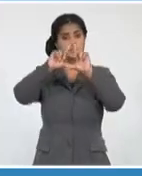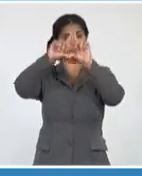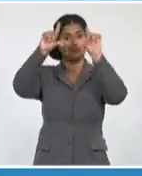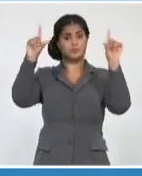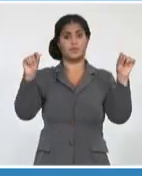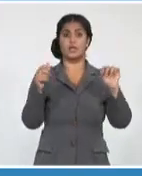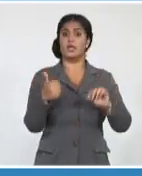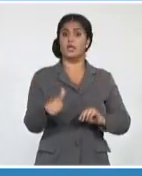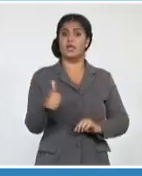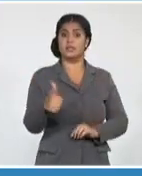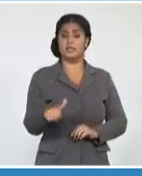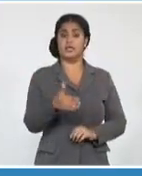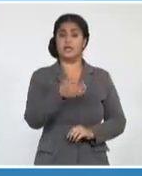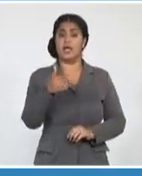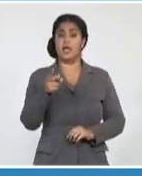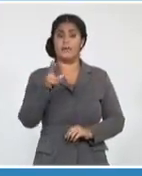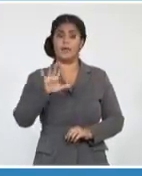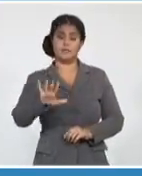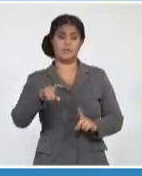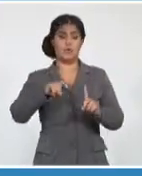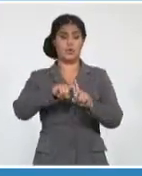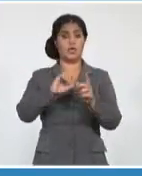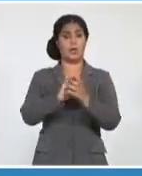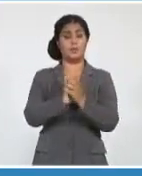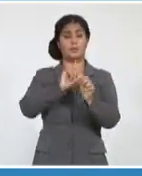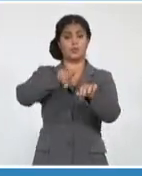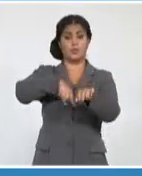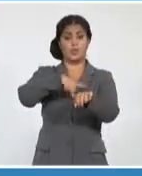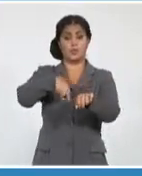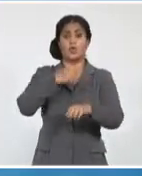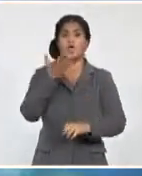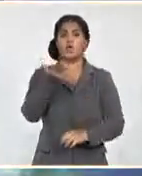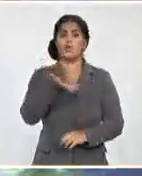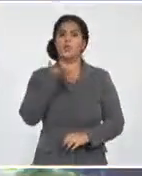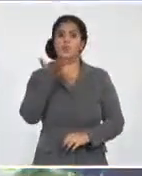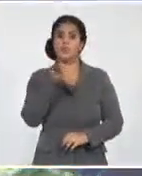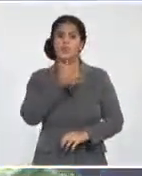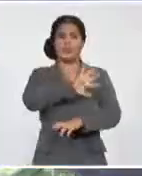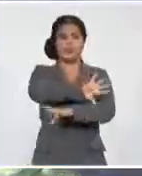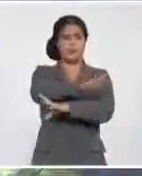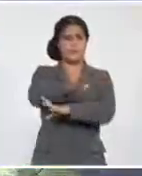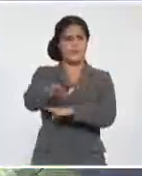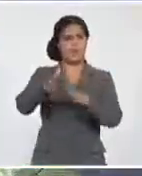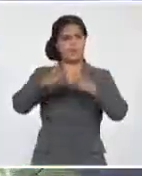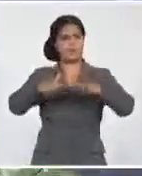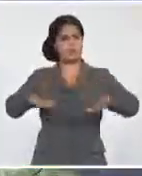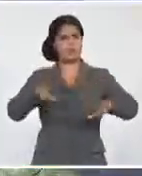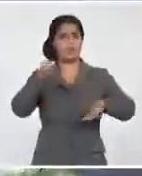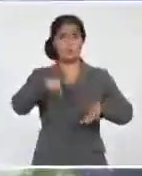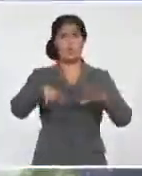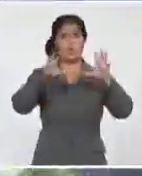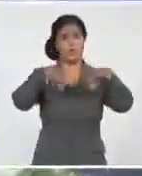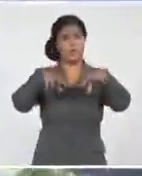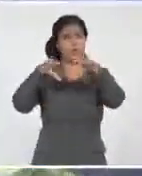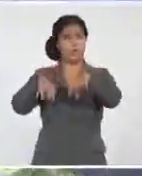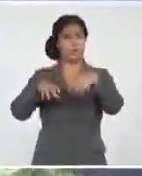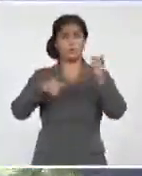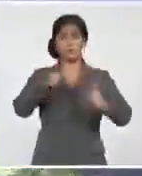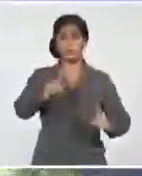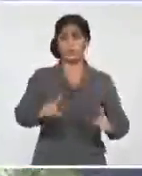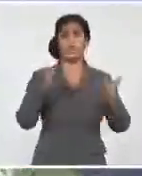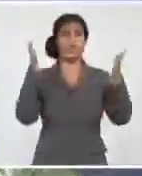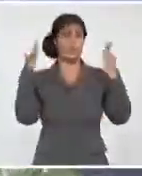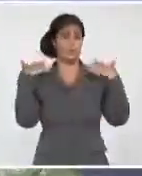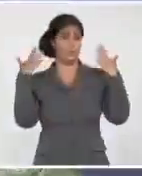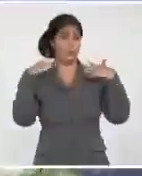kilómetros por hora y habrá poco oleaje en todas las costas en resumen para hoy se mantiene un día cálido con chubascos lluvias y tormentas eléctricas